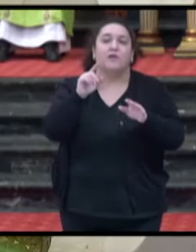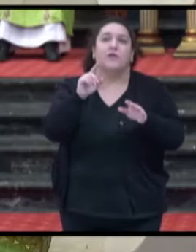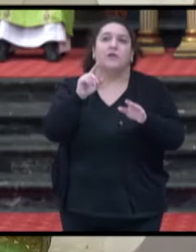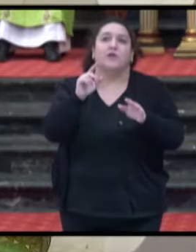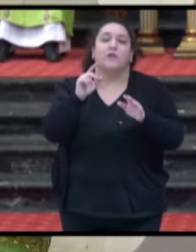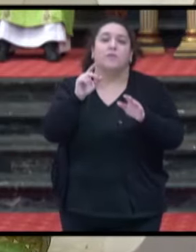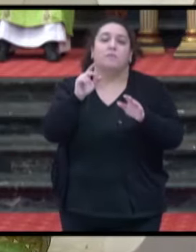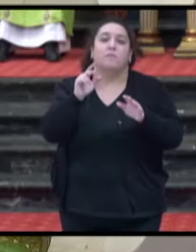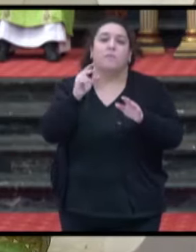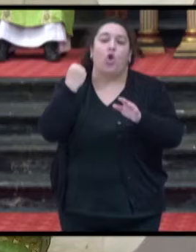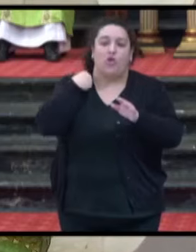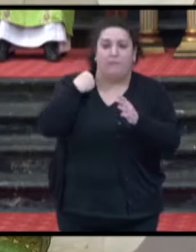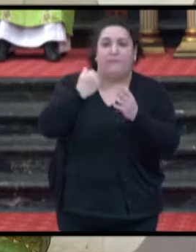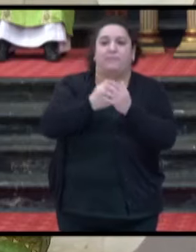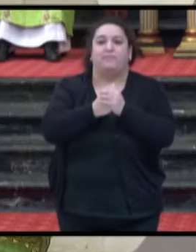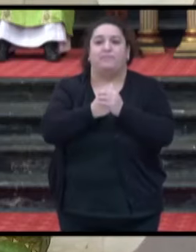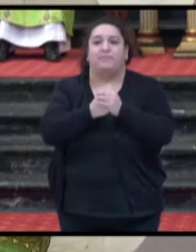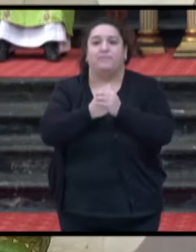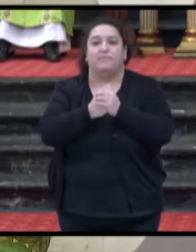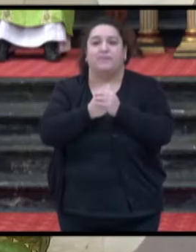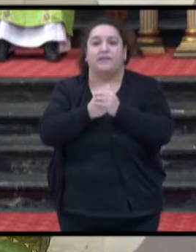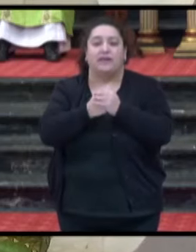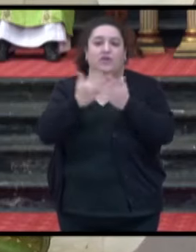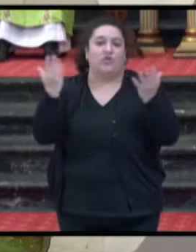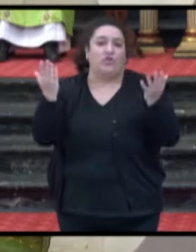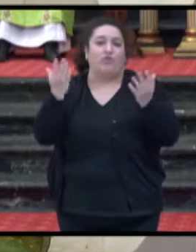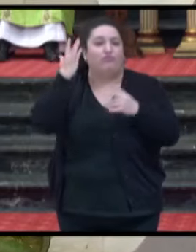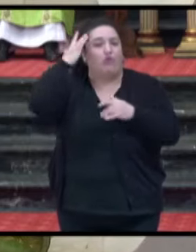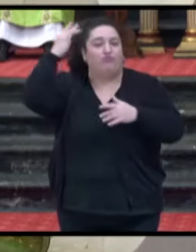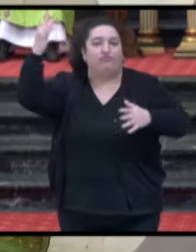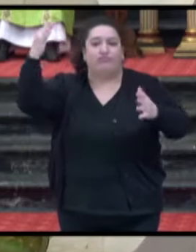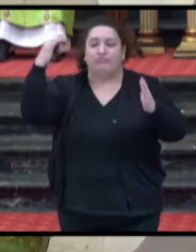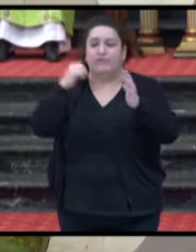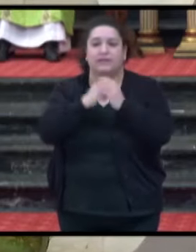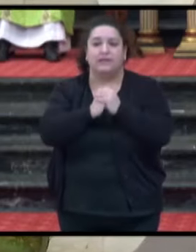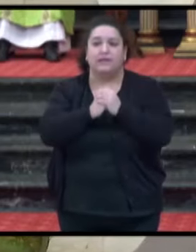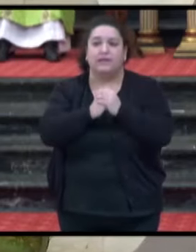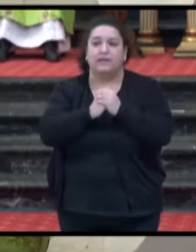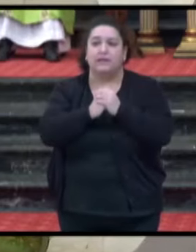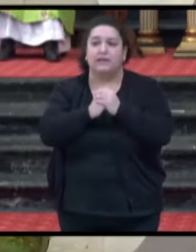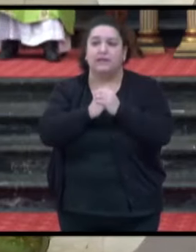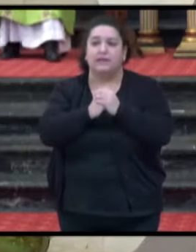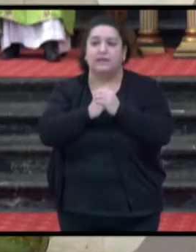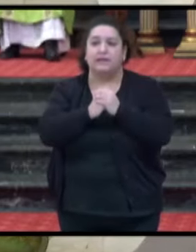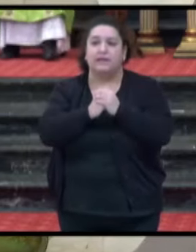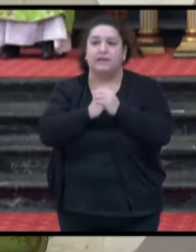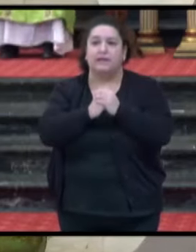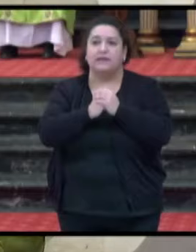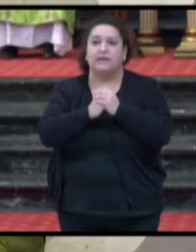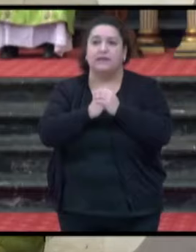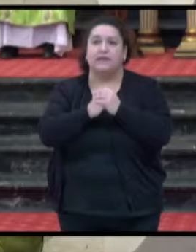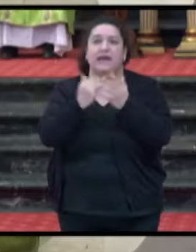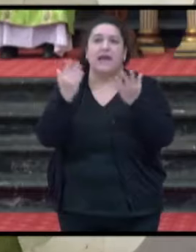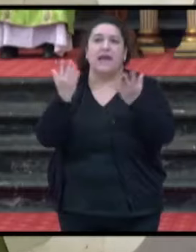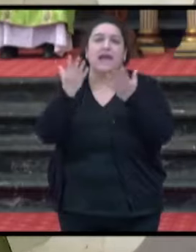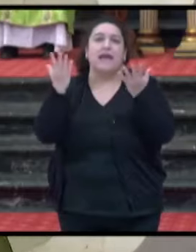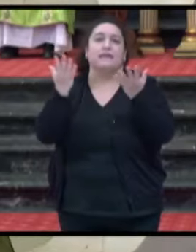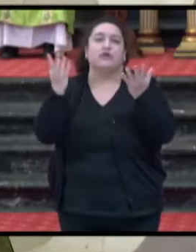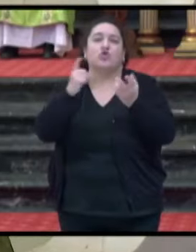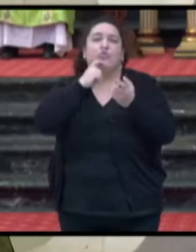lo que hiciéramos de bien sería pura filantropía o pura eso